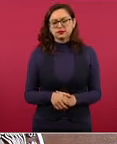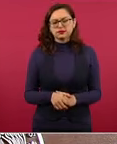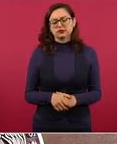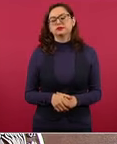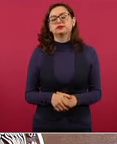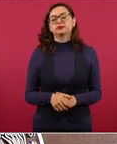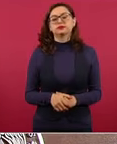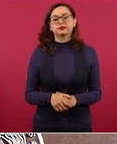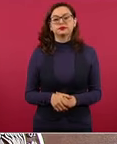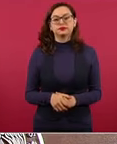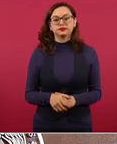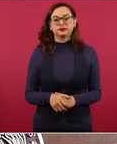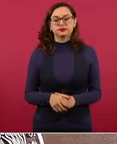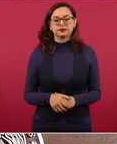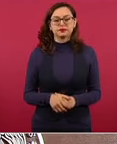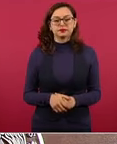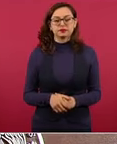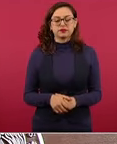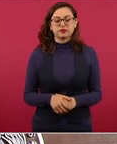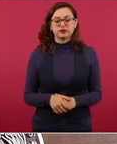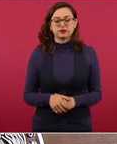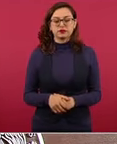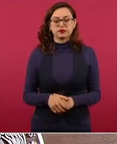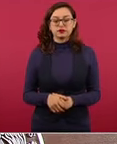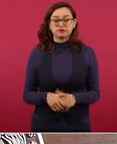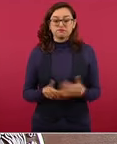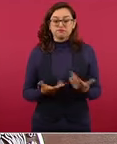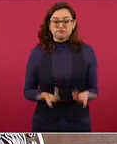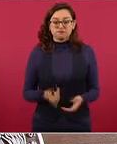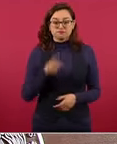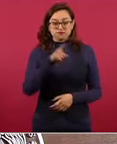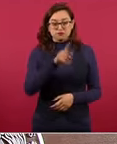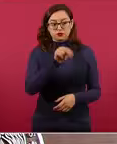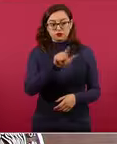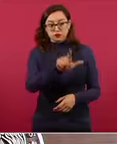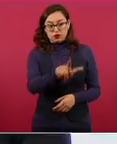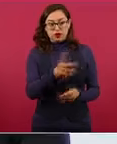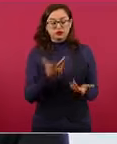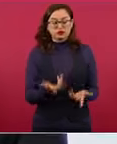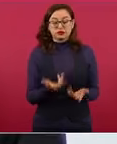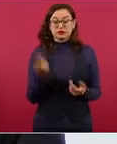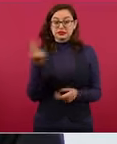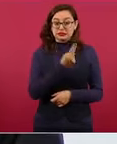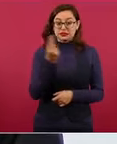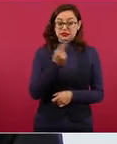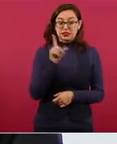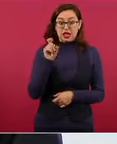las principales fuentes de abastecimiento de agua están en el acuífero